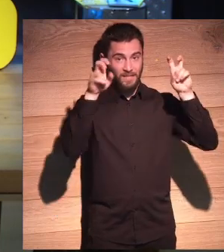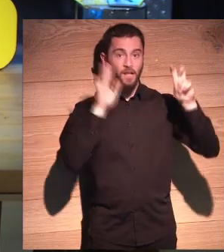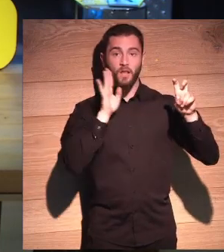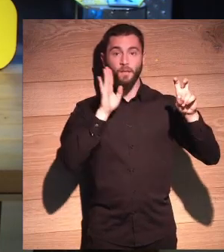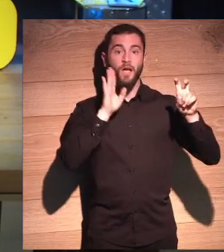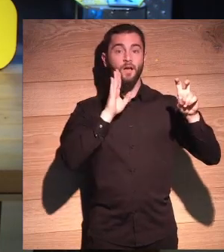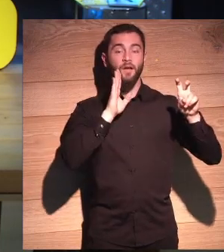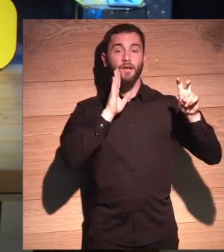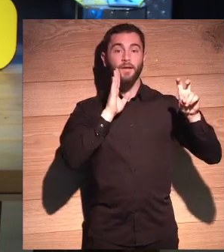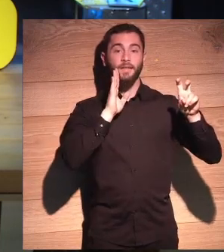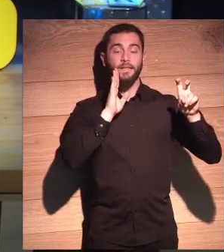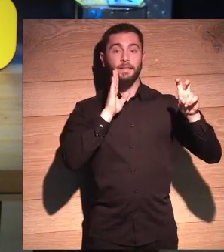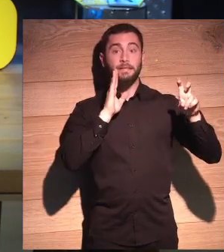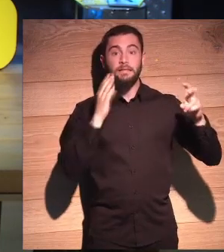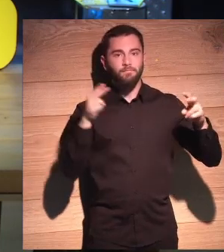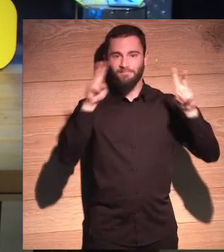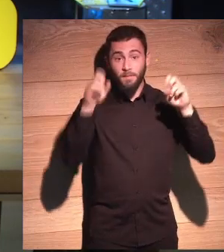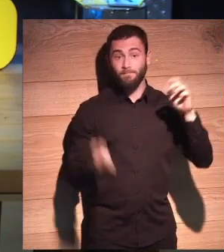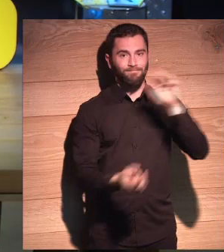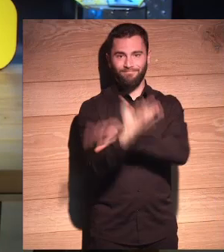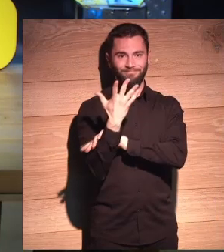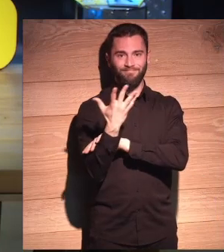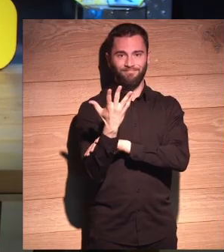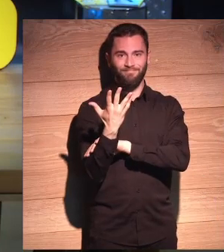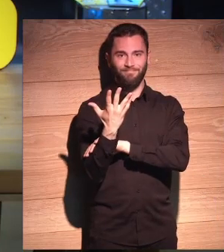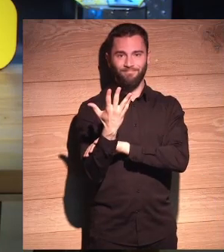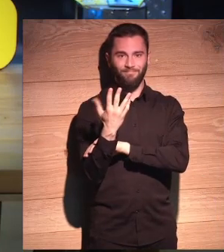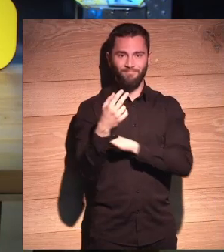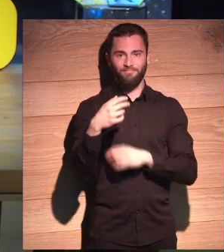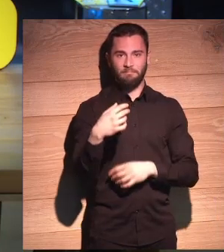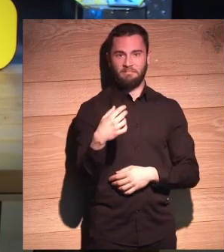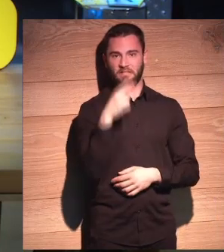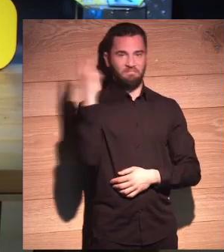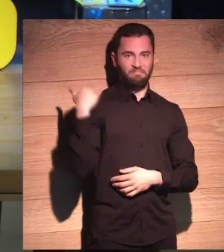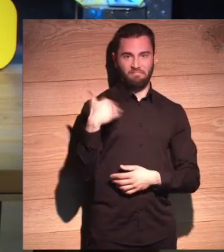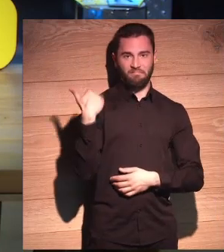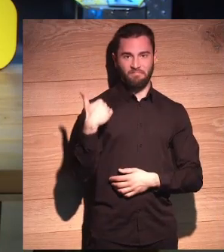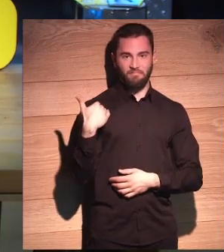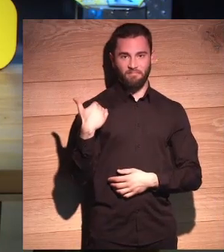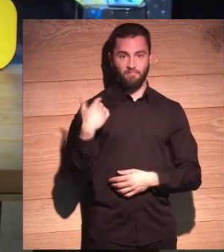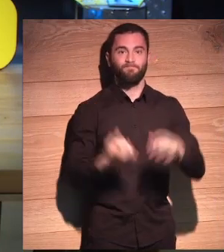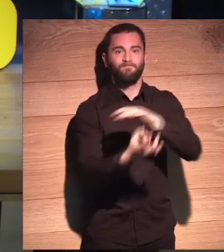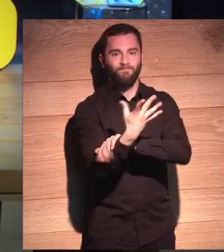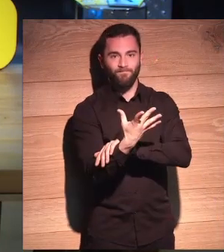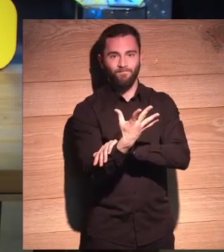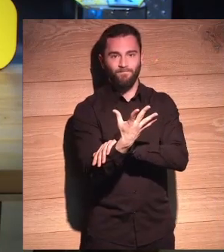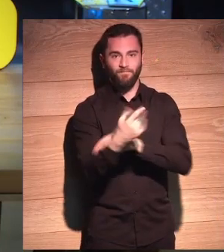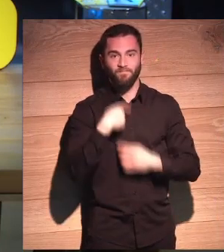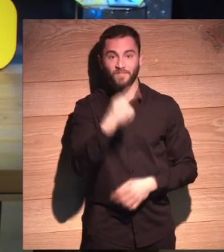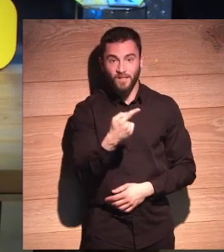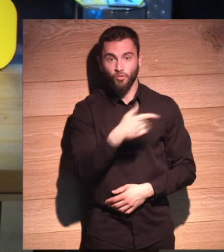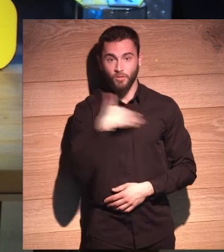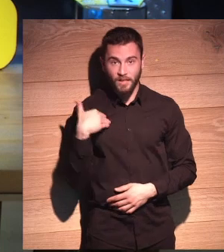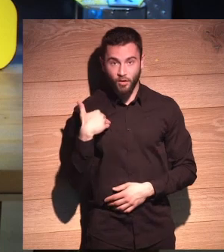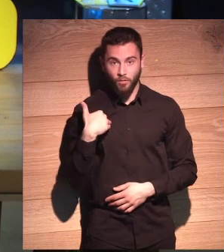tema ha aparecido hace un par de años. Y sí que os quiero decir